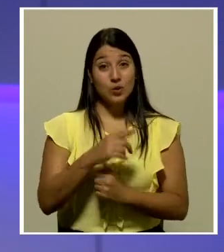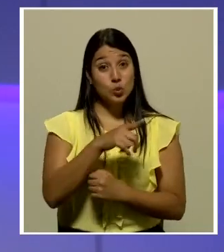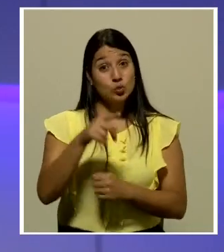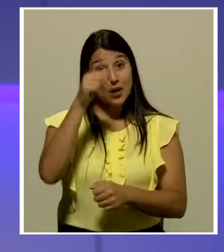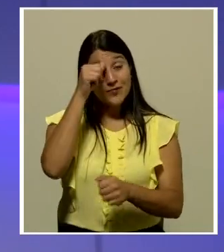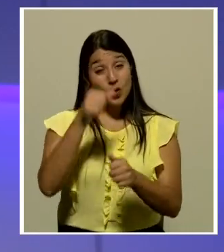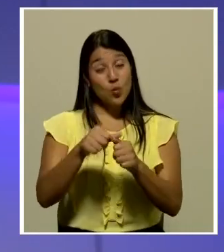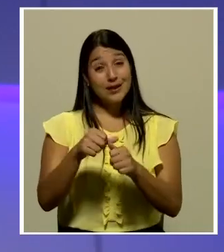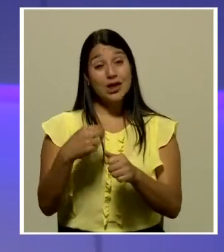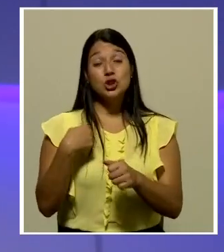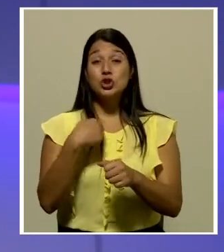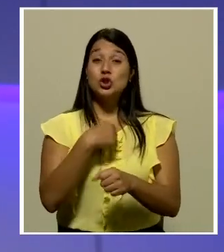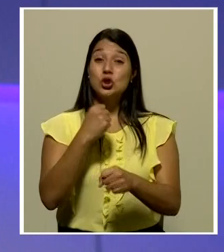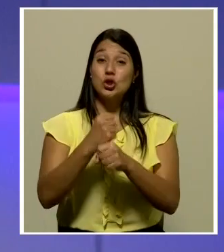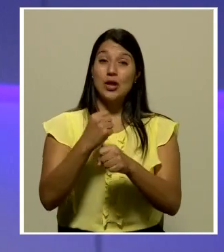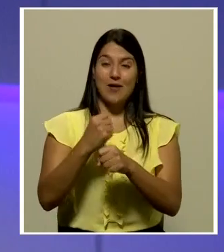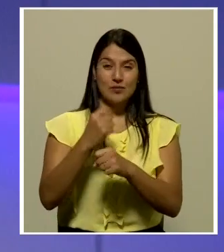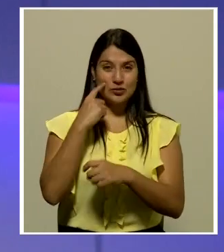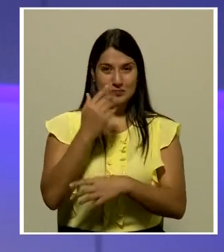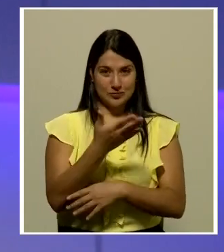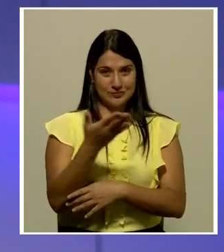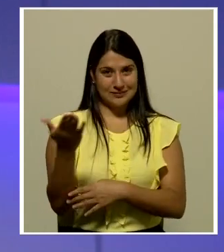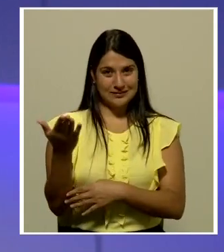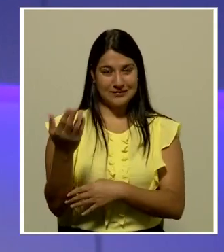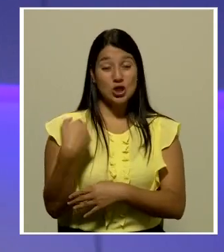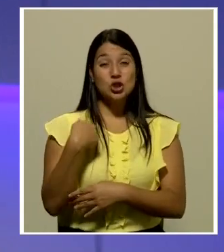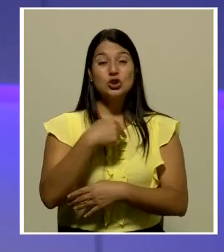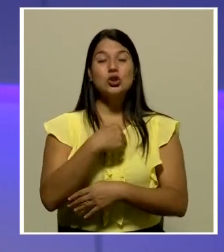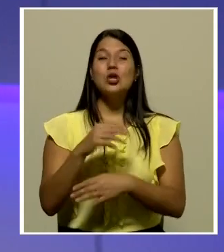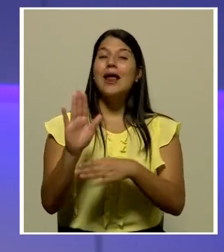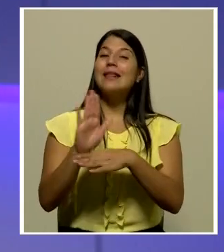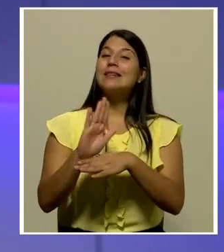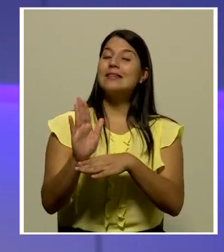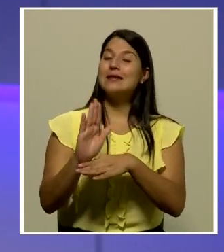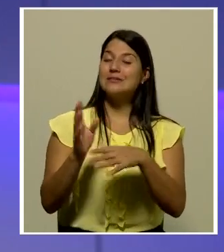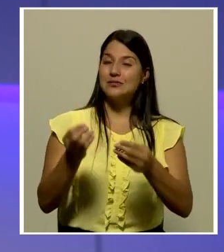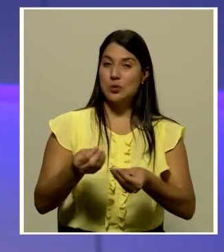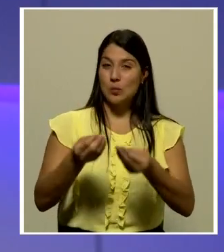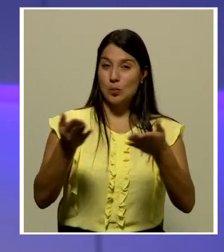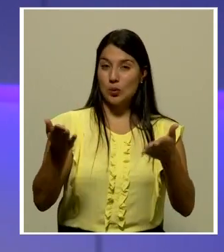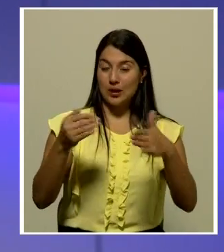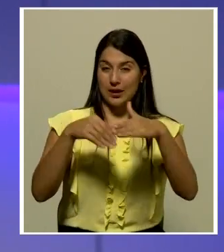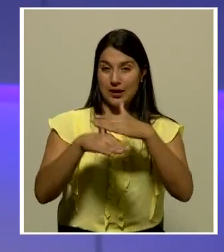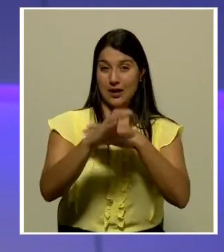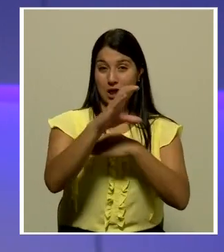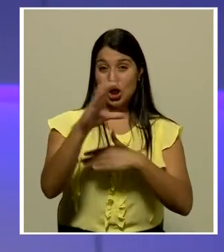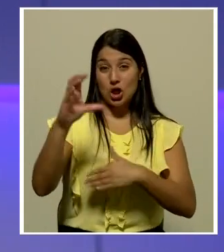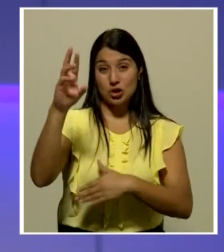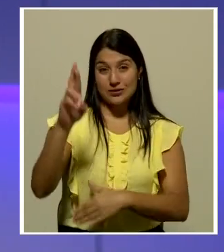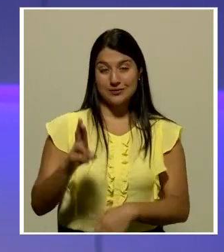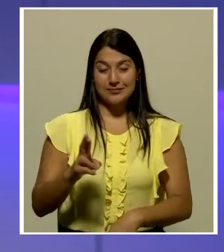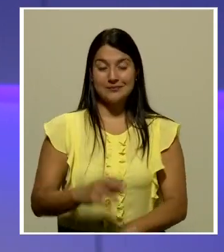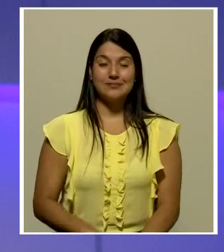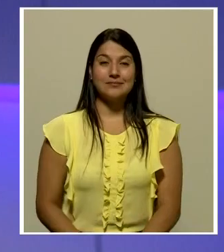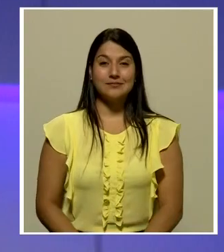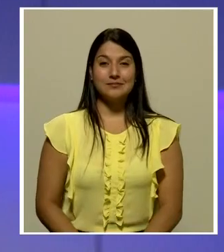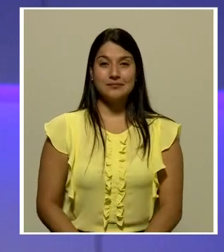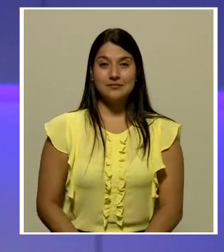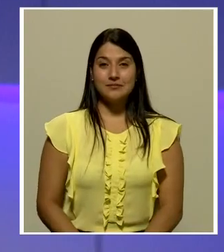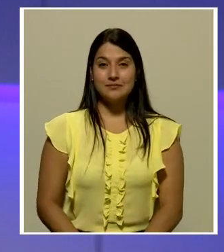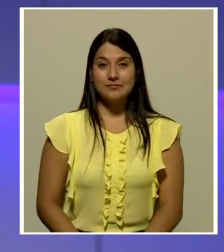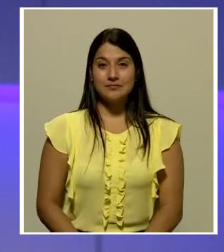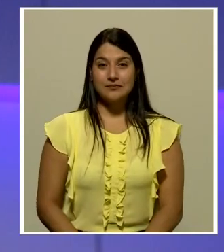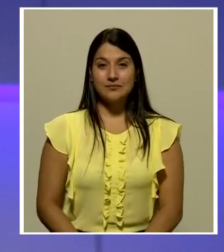Recuerden, trabajamos para usted. Somos la televisión pública de Costa Rica.